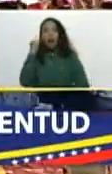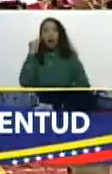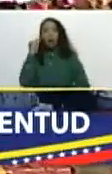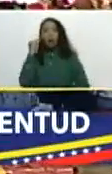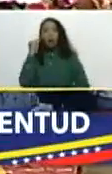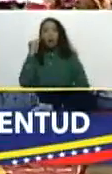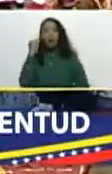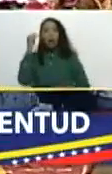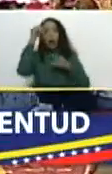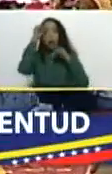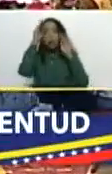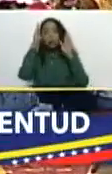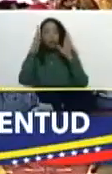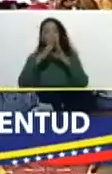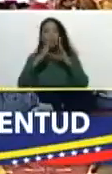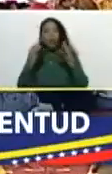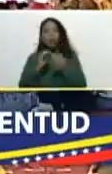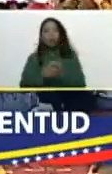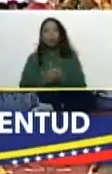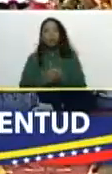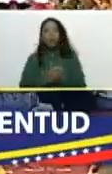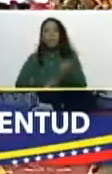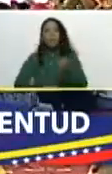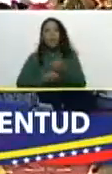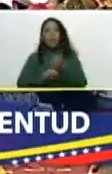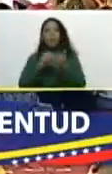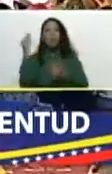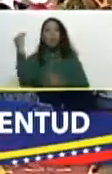los atendamos y fortalezcamos.